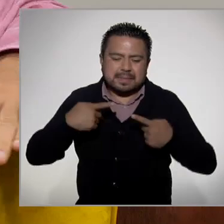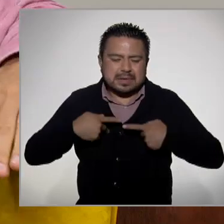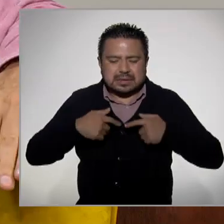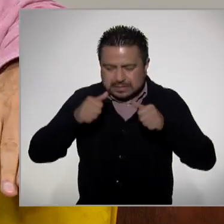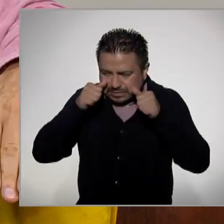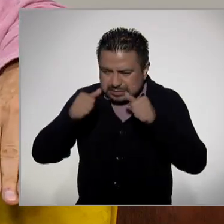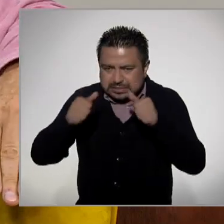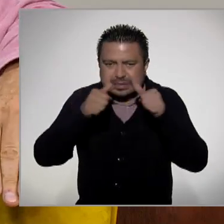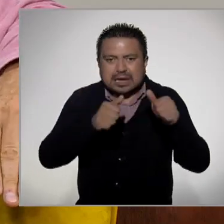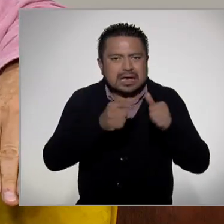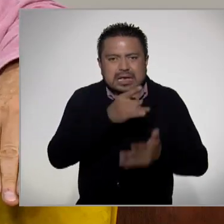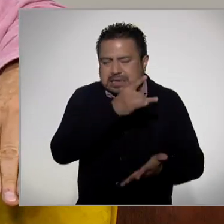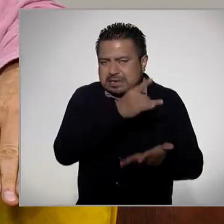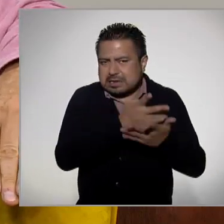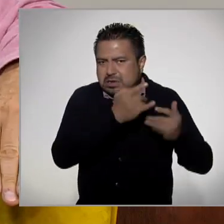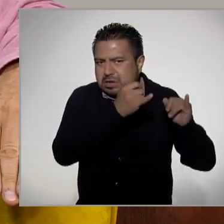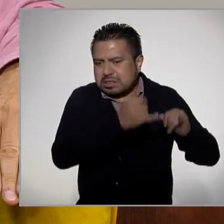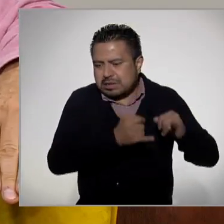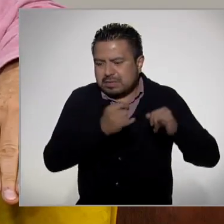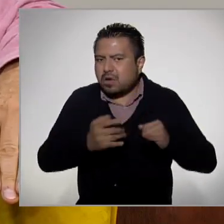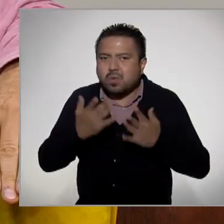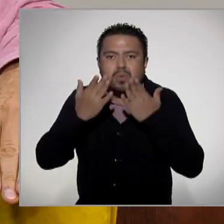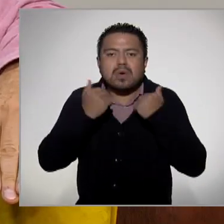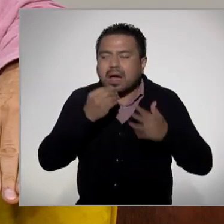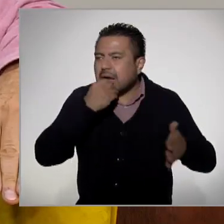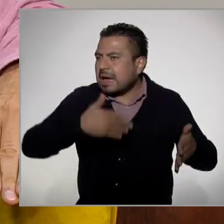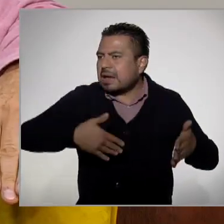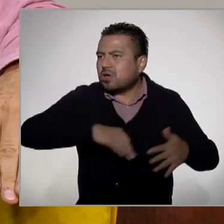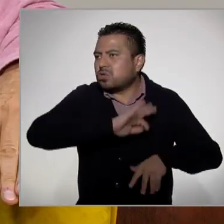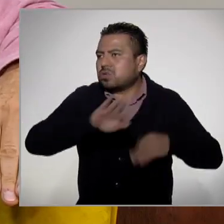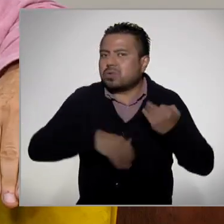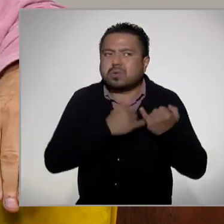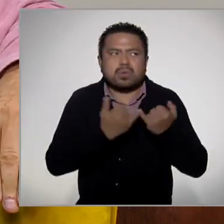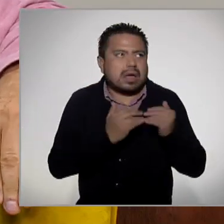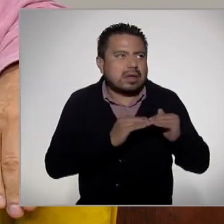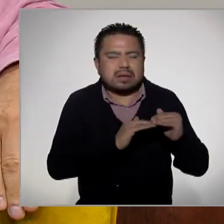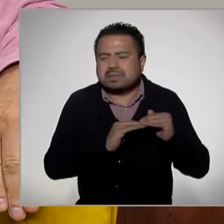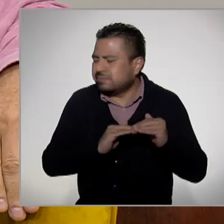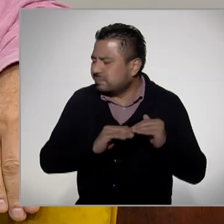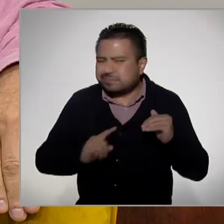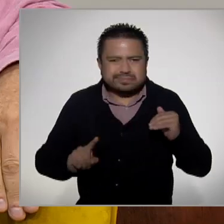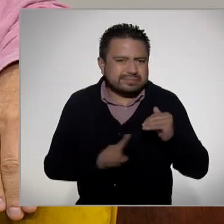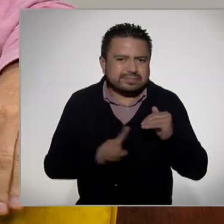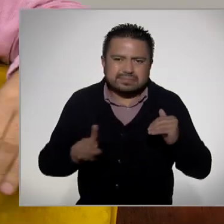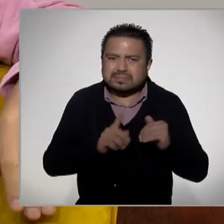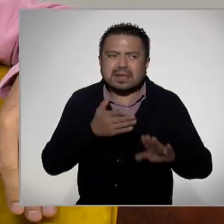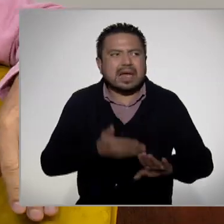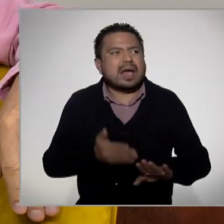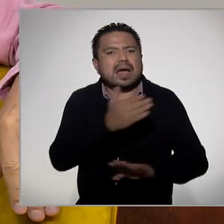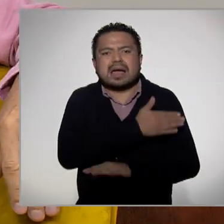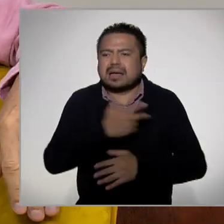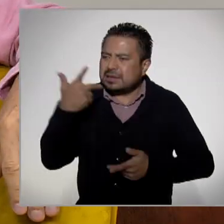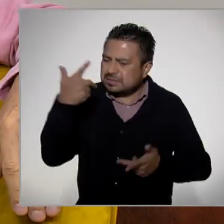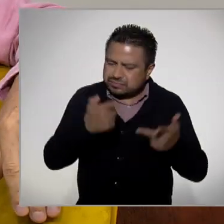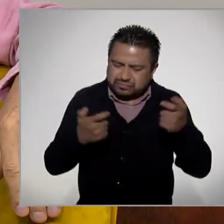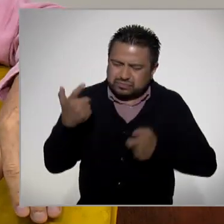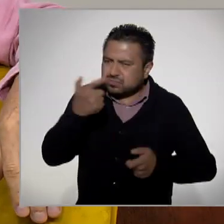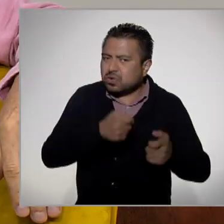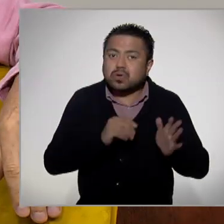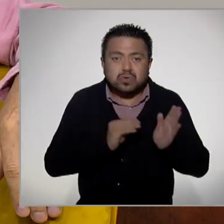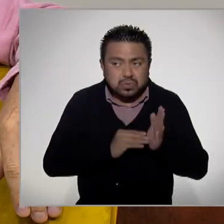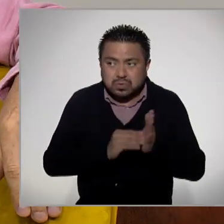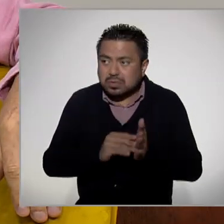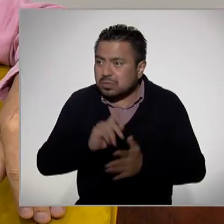tratarlo como un ser humano individual no hay una receta de cocina para todo el mundo ahora y antes se daban inyecciones de hierro se siguió usando